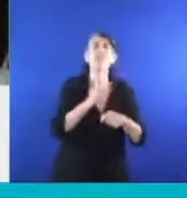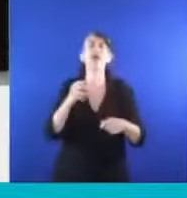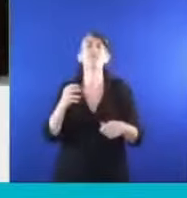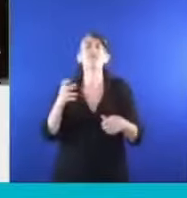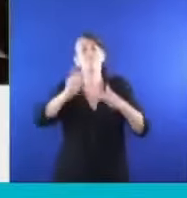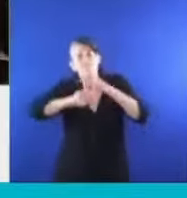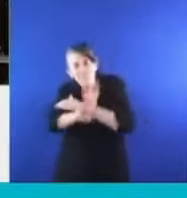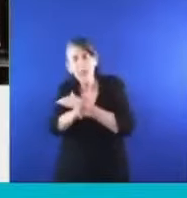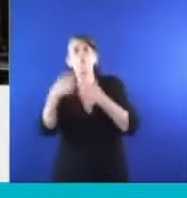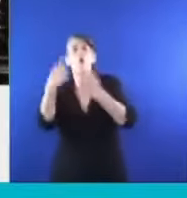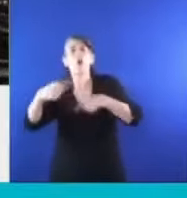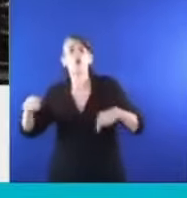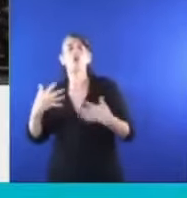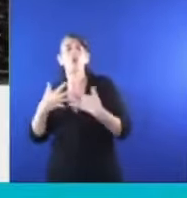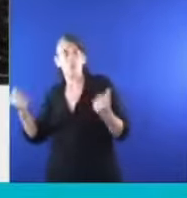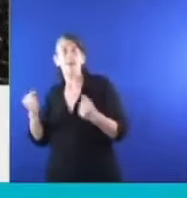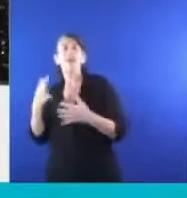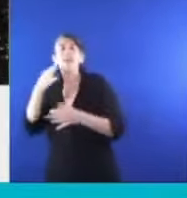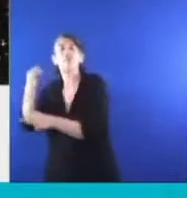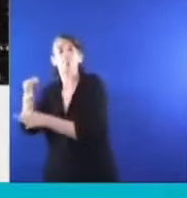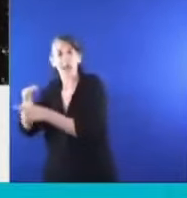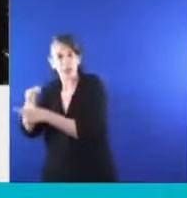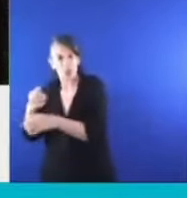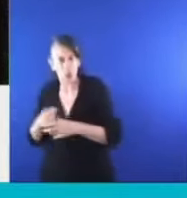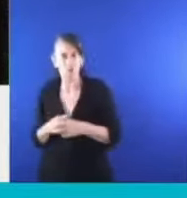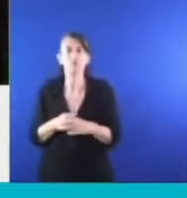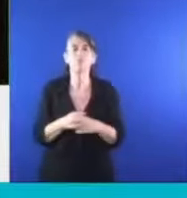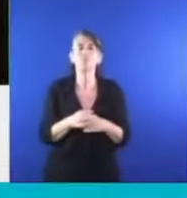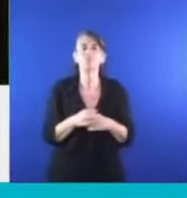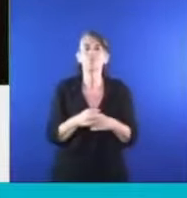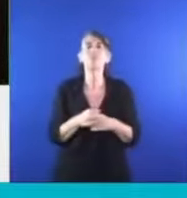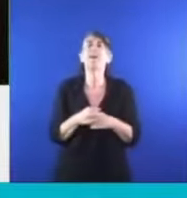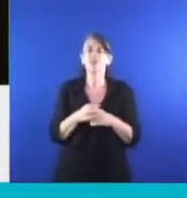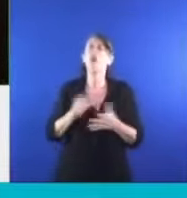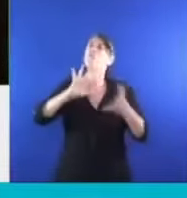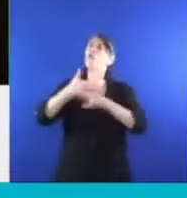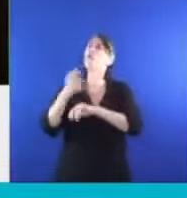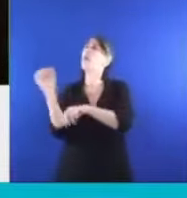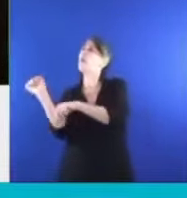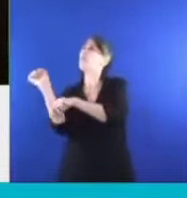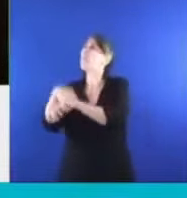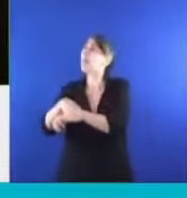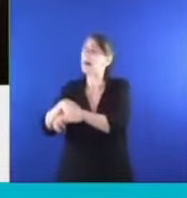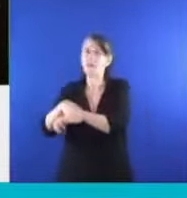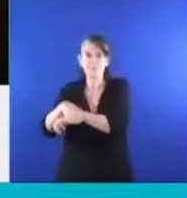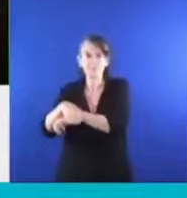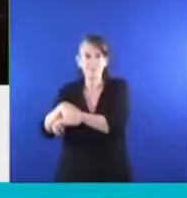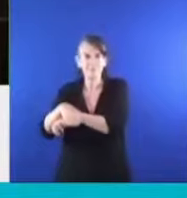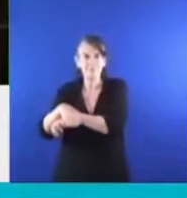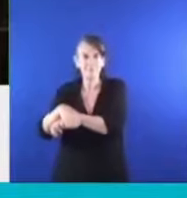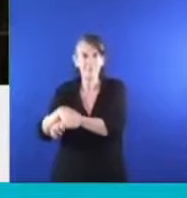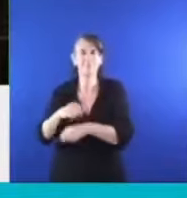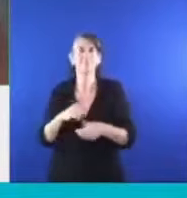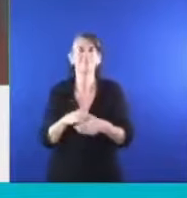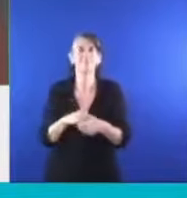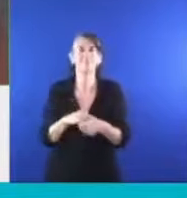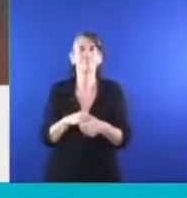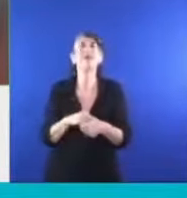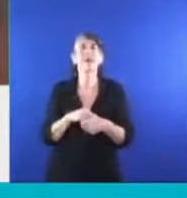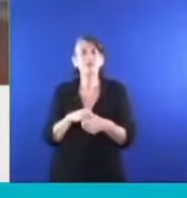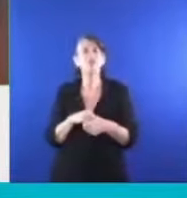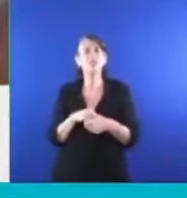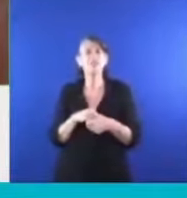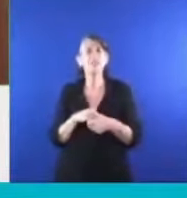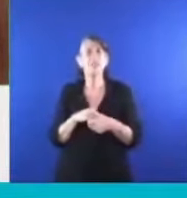la educación. El pueblo y la historia juzgarán como imperdonable la indiferencia y hasta el goce sádico por el